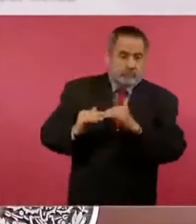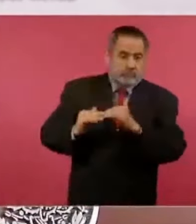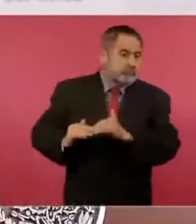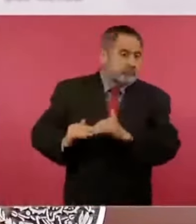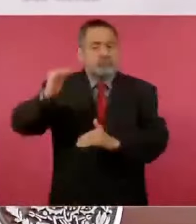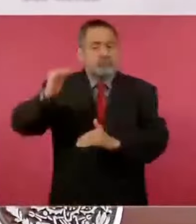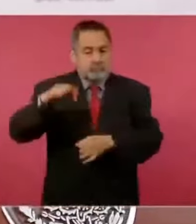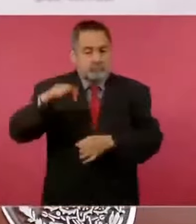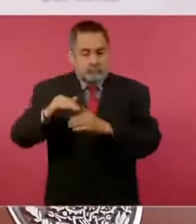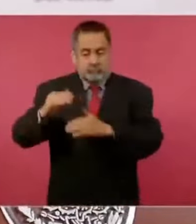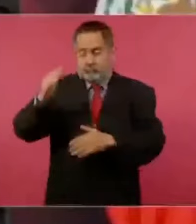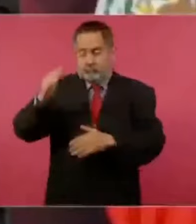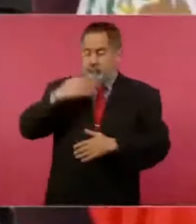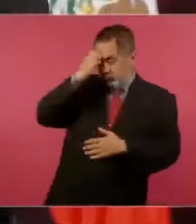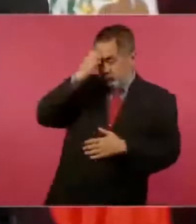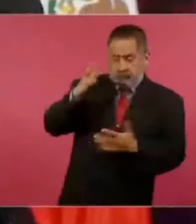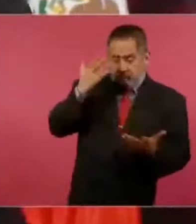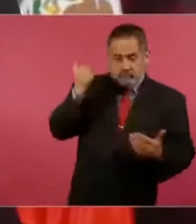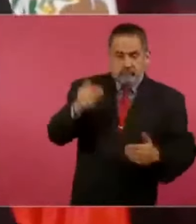que